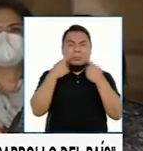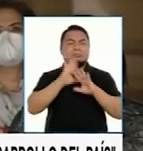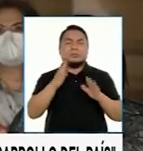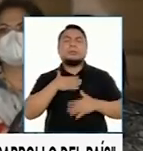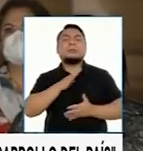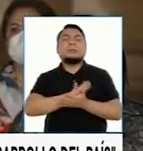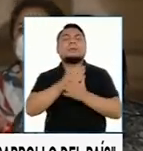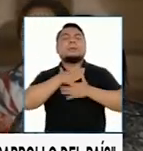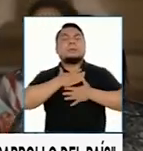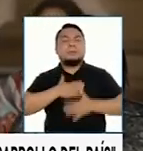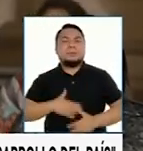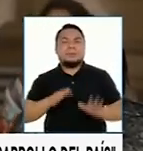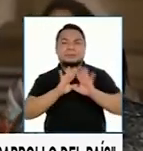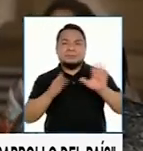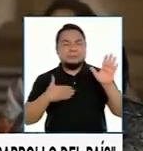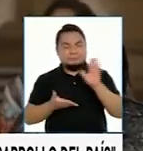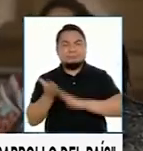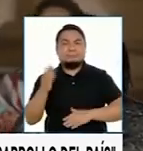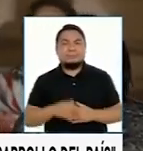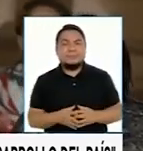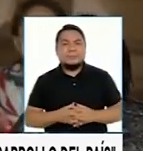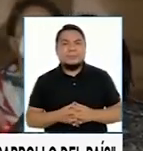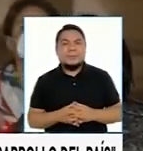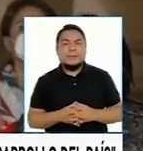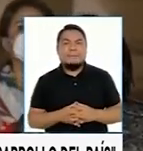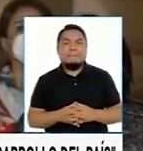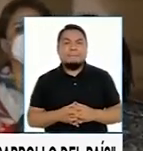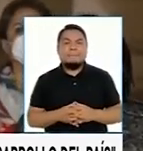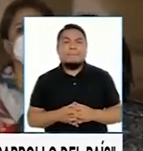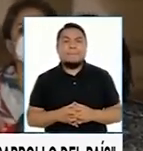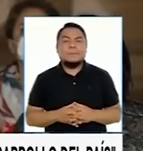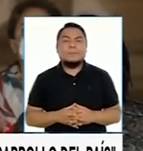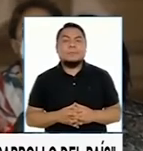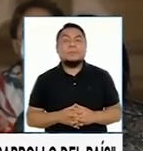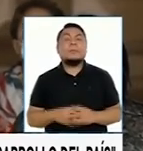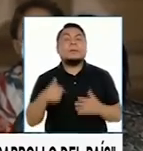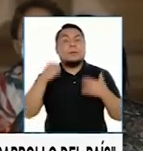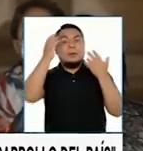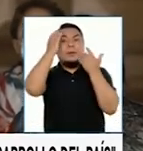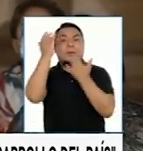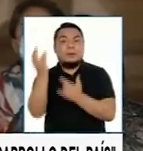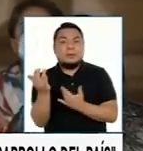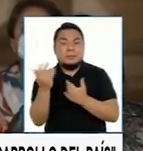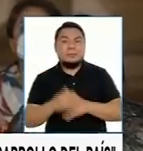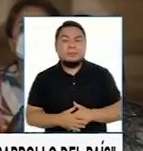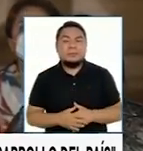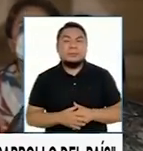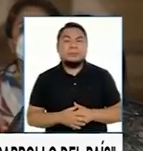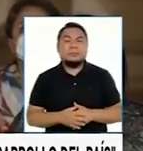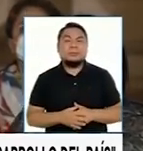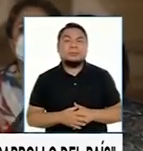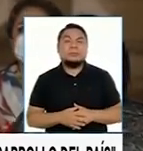Superior Universitaria, y con ello permitir que aquellas universidades que no obtuvieron su licenciamiento puedan tener